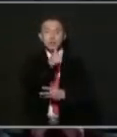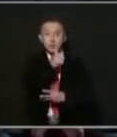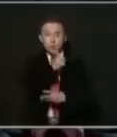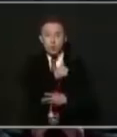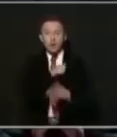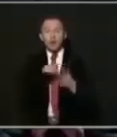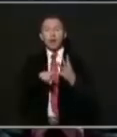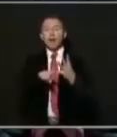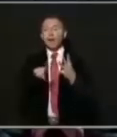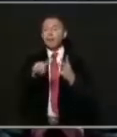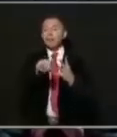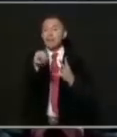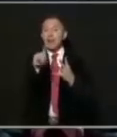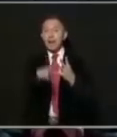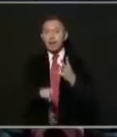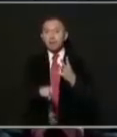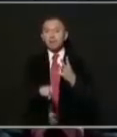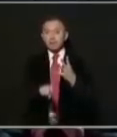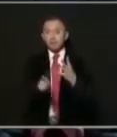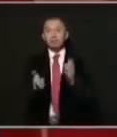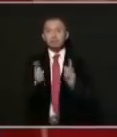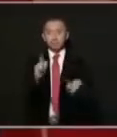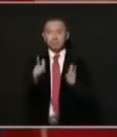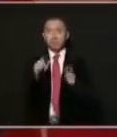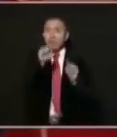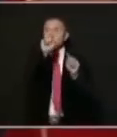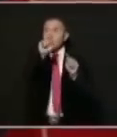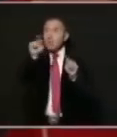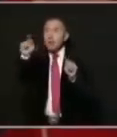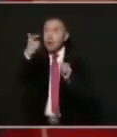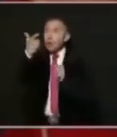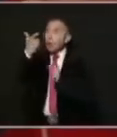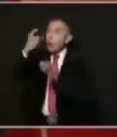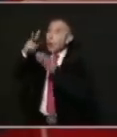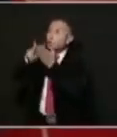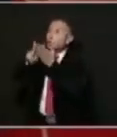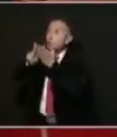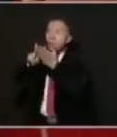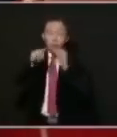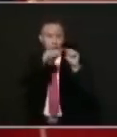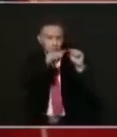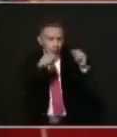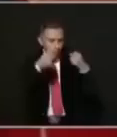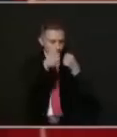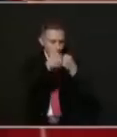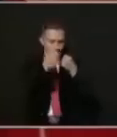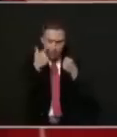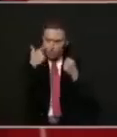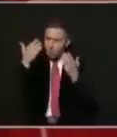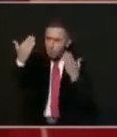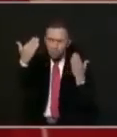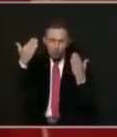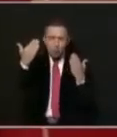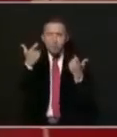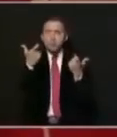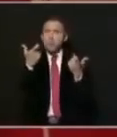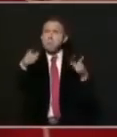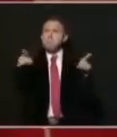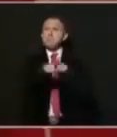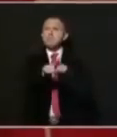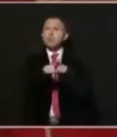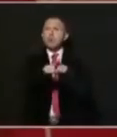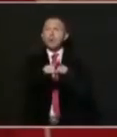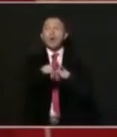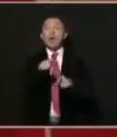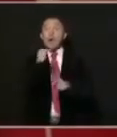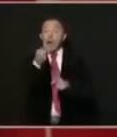Texas. Y en esa zona vamos a aumentar desde el día 1 de enero